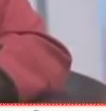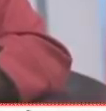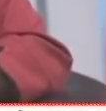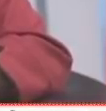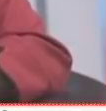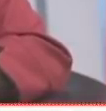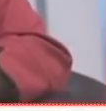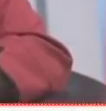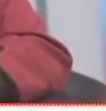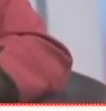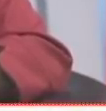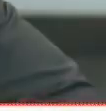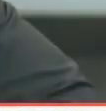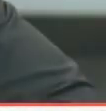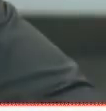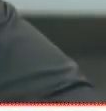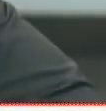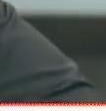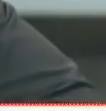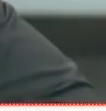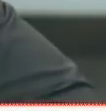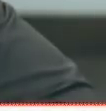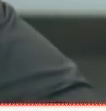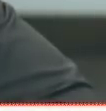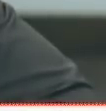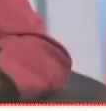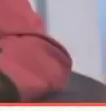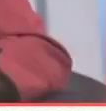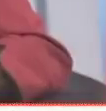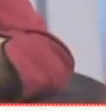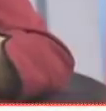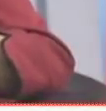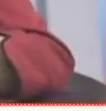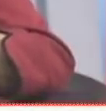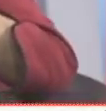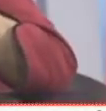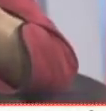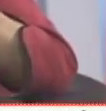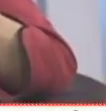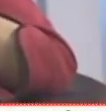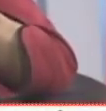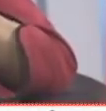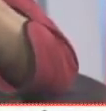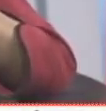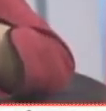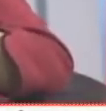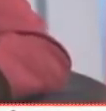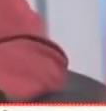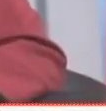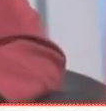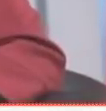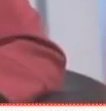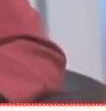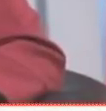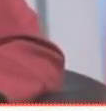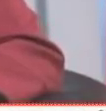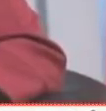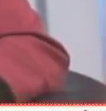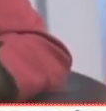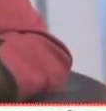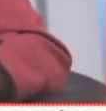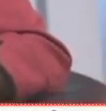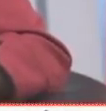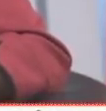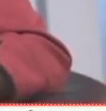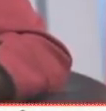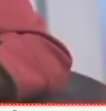se montó en el golpe de Estado, que cometió la locura de la autojuramentación, que eso no hay ya ni que explicarlo, ¿no?